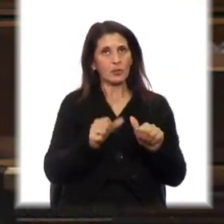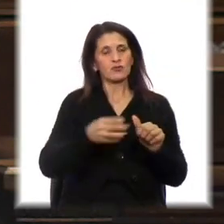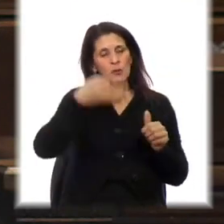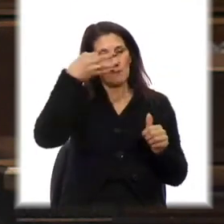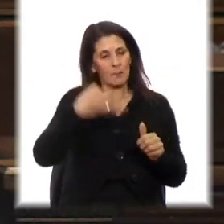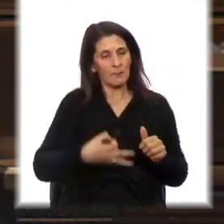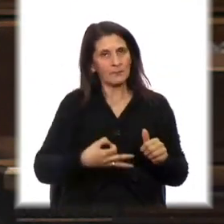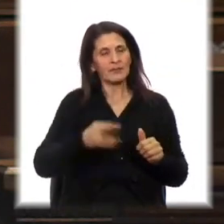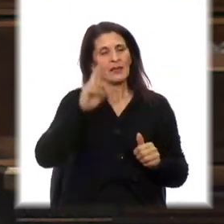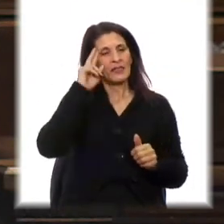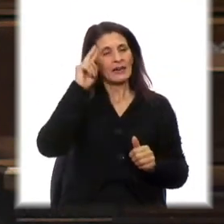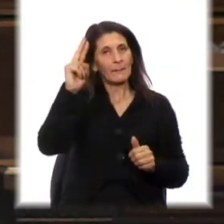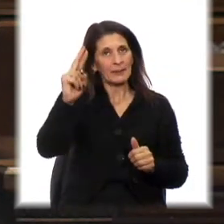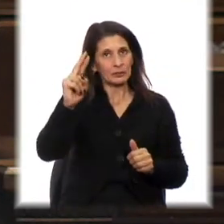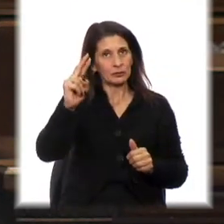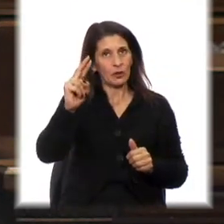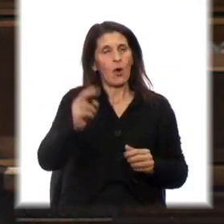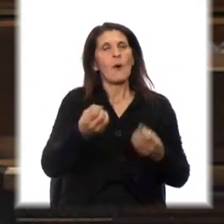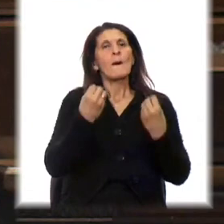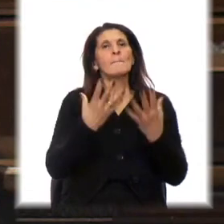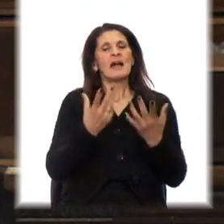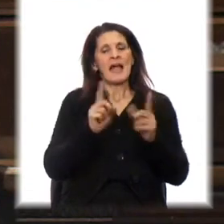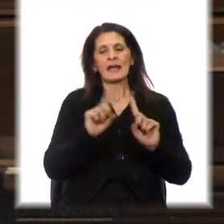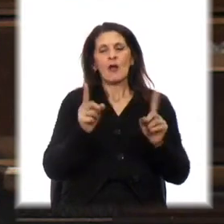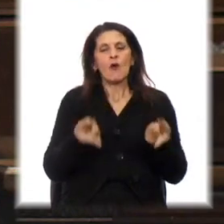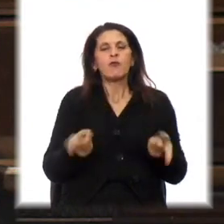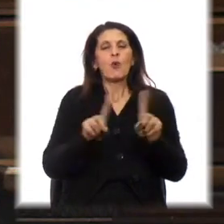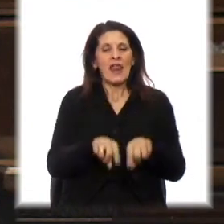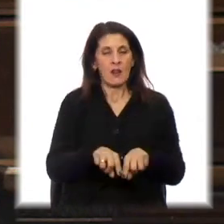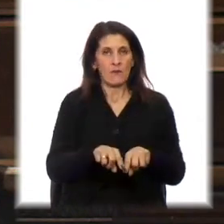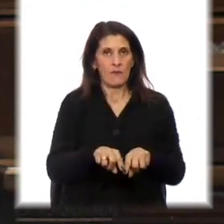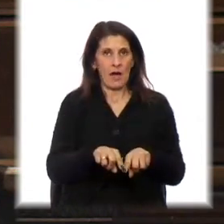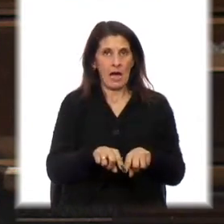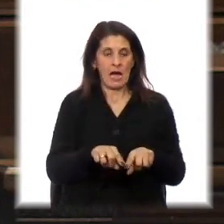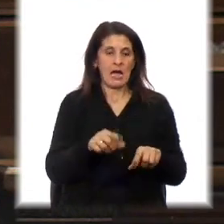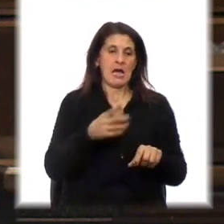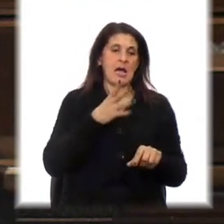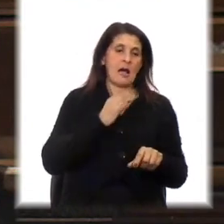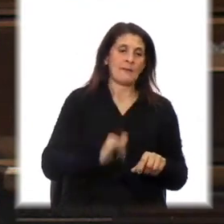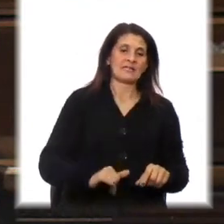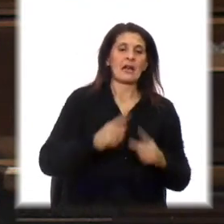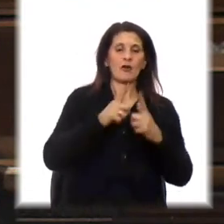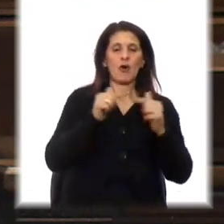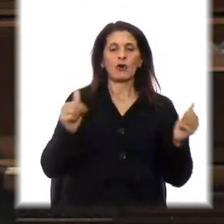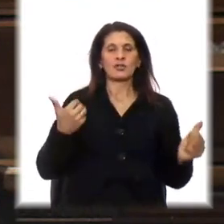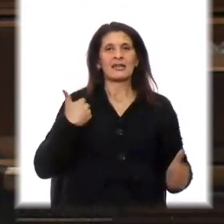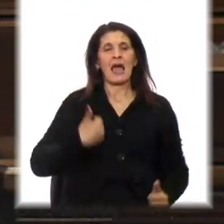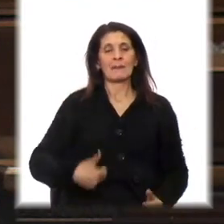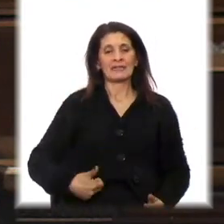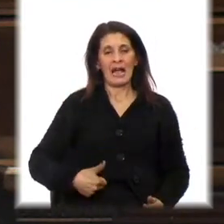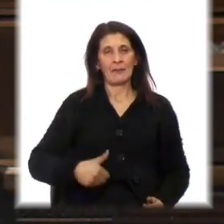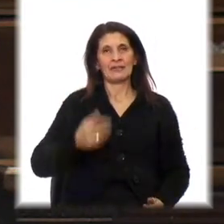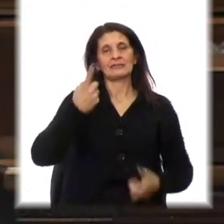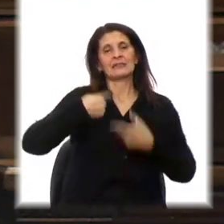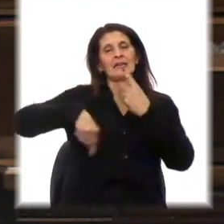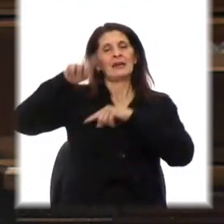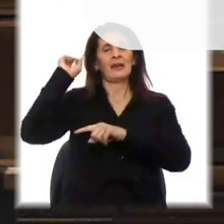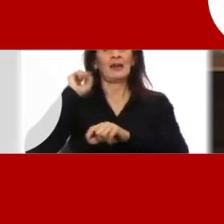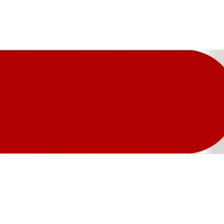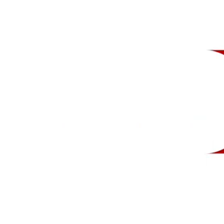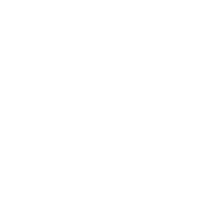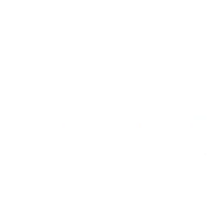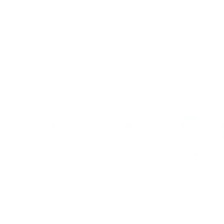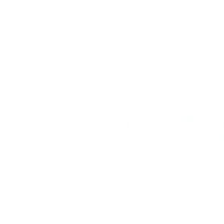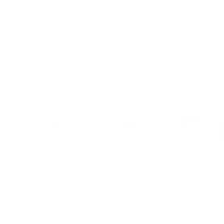y de respeto para que no vuelvan a pasar las cosas lamentables que ocurrieron en el país en la década del 60